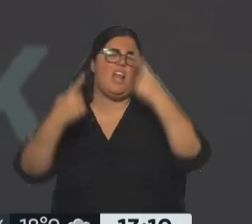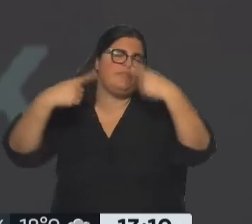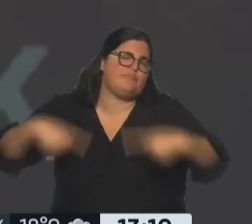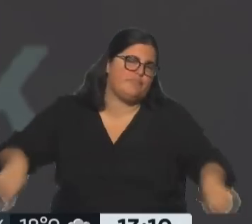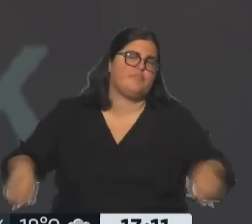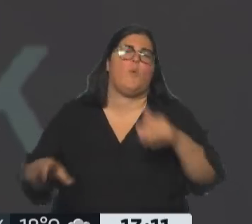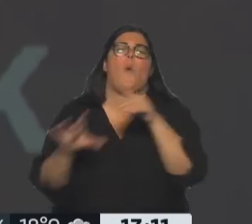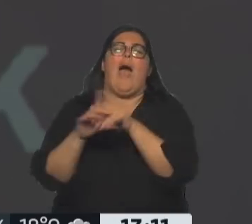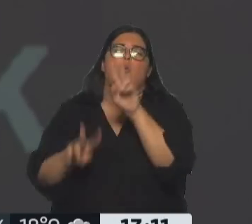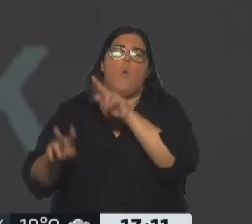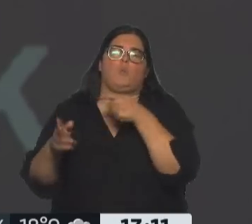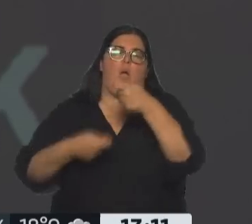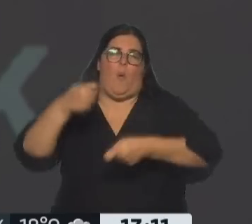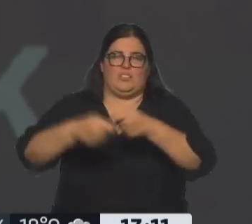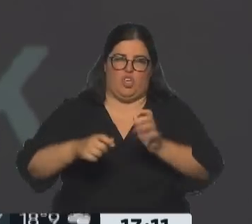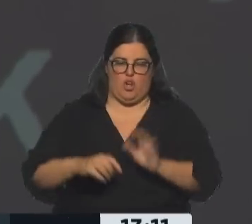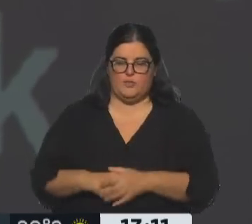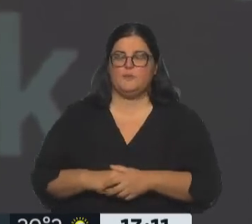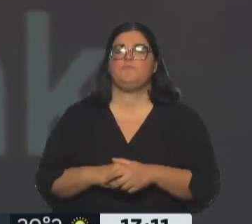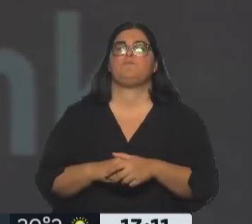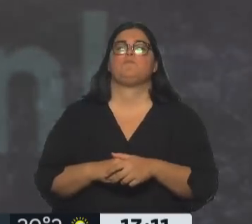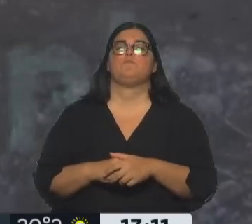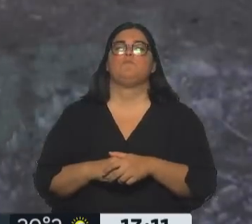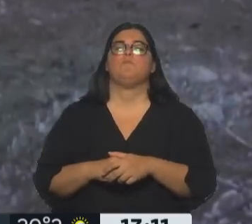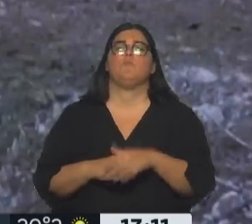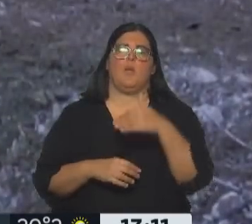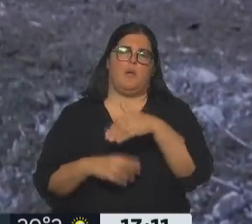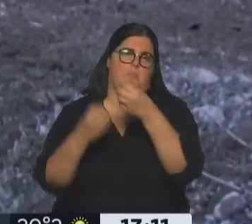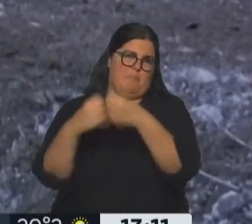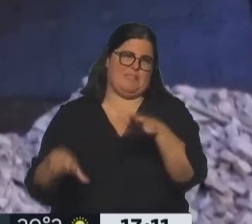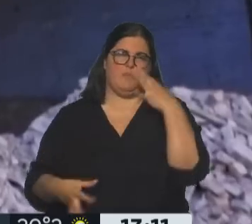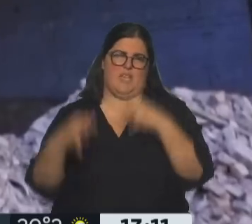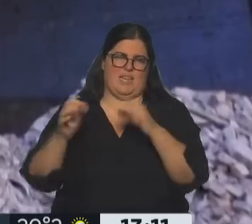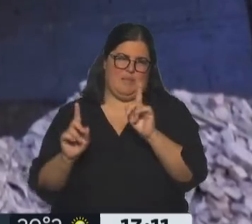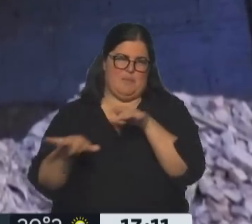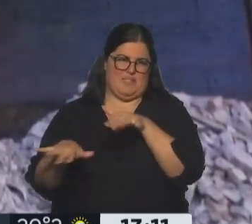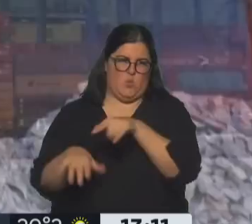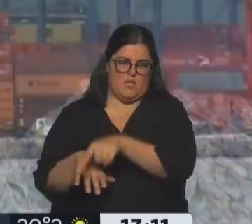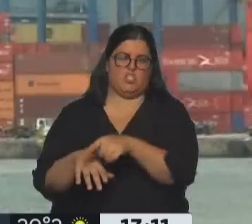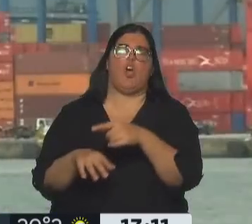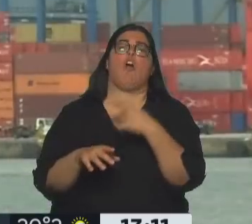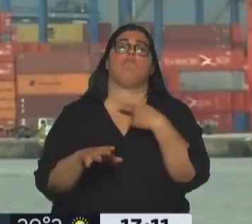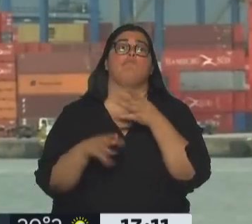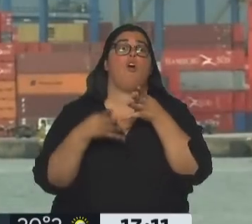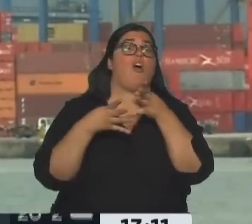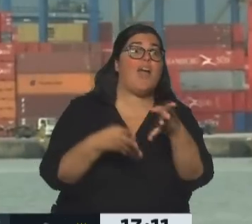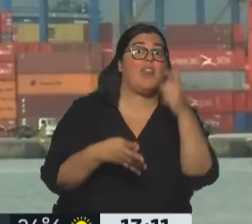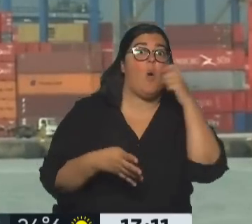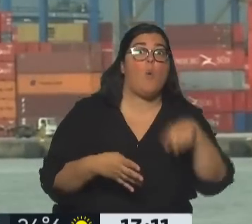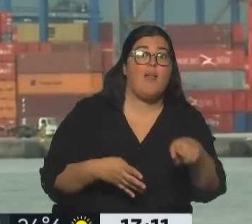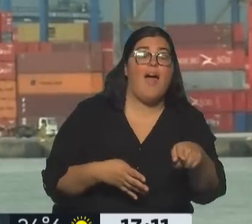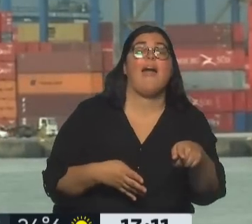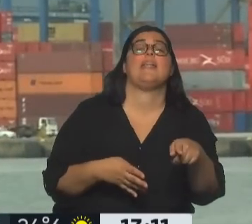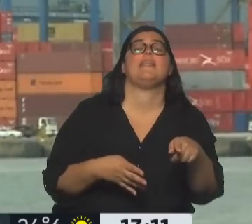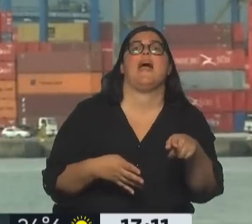y siguen los rubros, Y comenzamos ya mismo a analizar justamente lo que planteábamos, ¿no? A partir de la guerra en Ucrania, esta